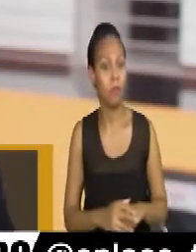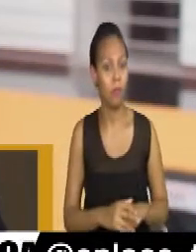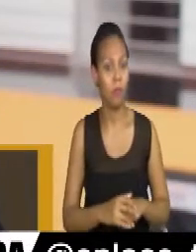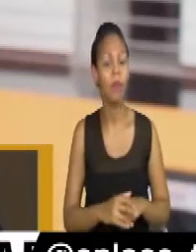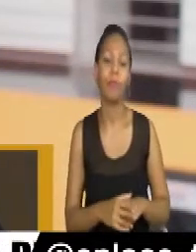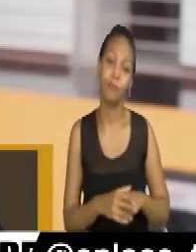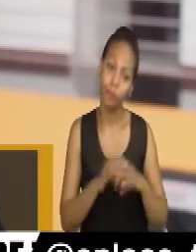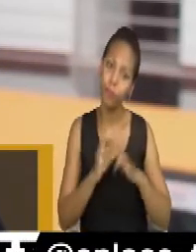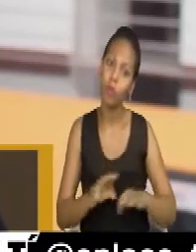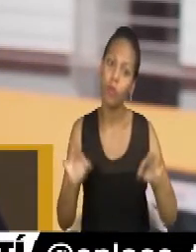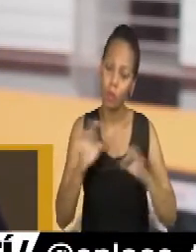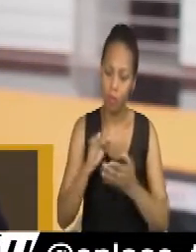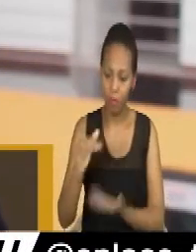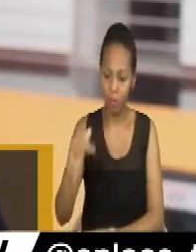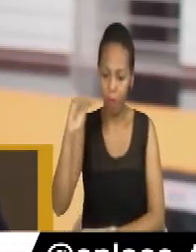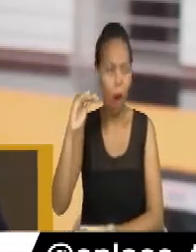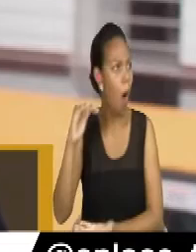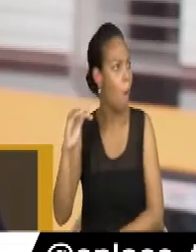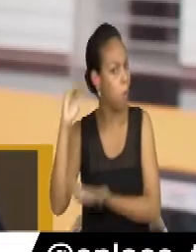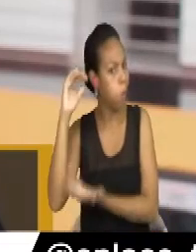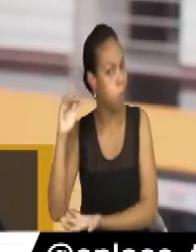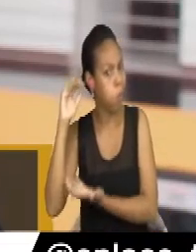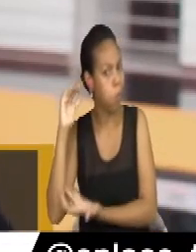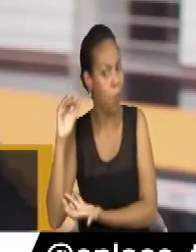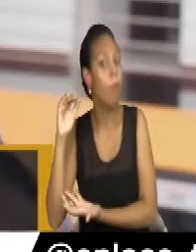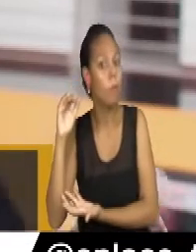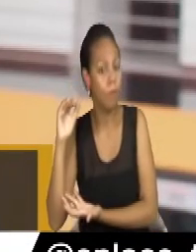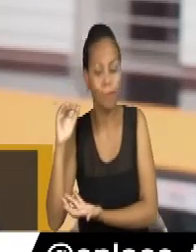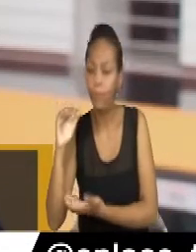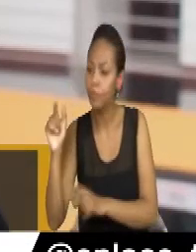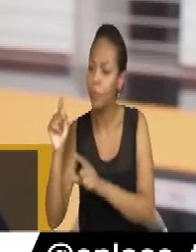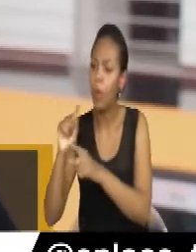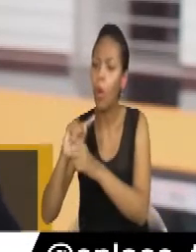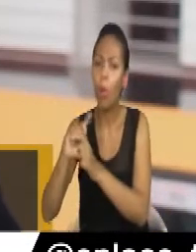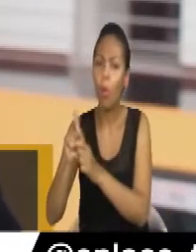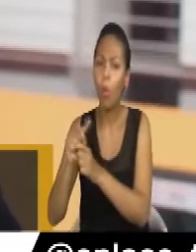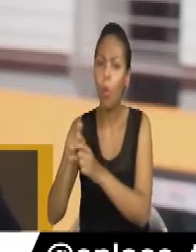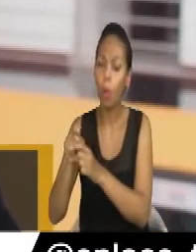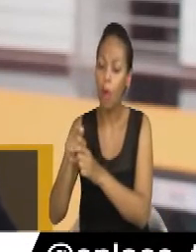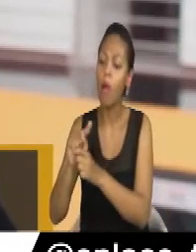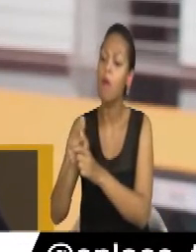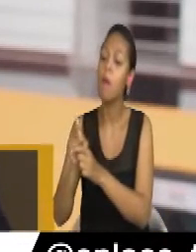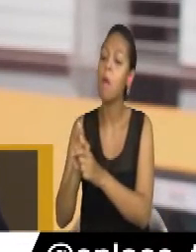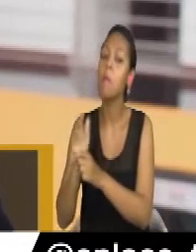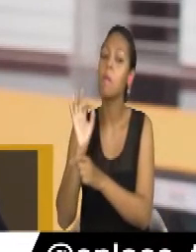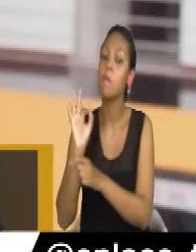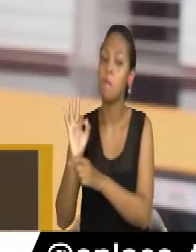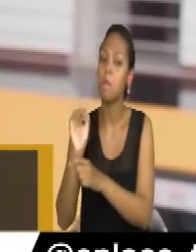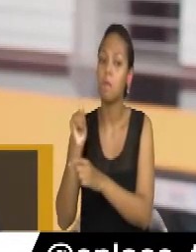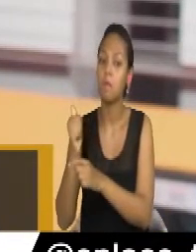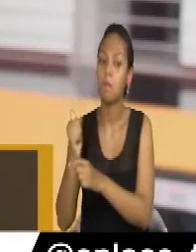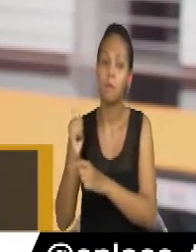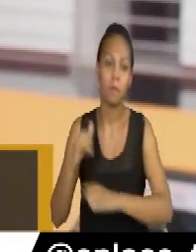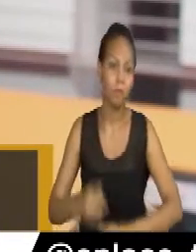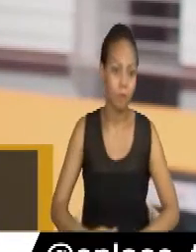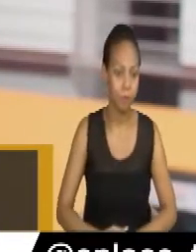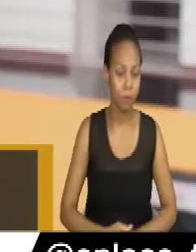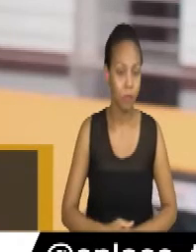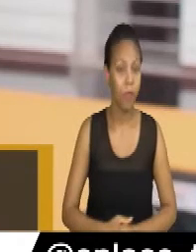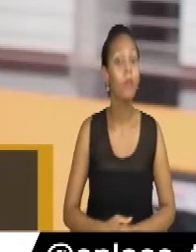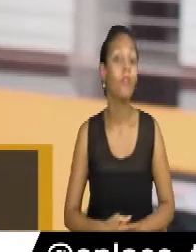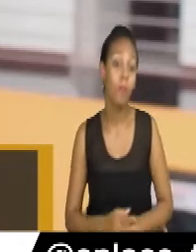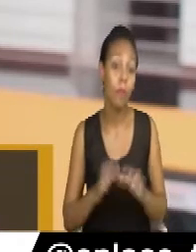los sitios certificados, por ejemplo, llevarlo al cuerpo de bomberos, ellos le prestan